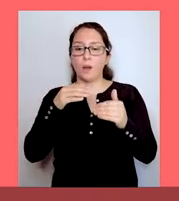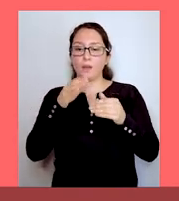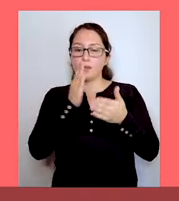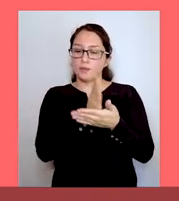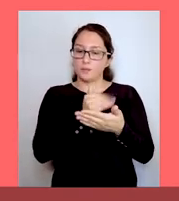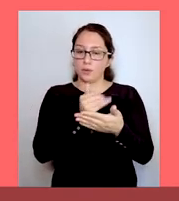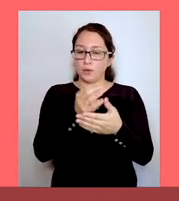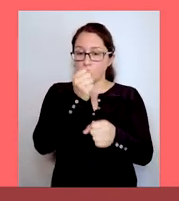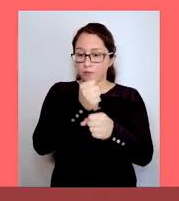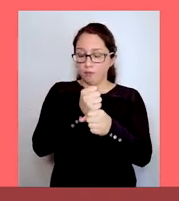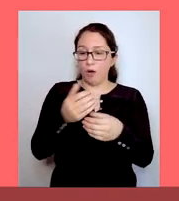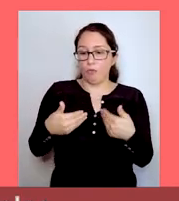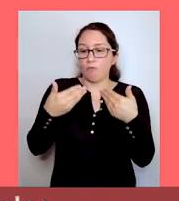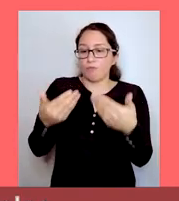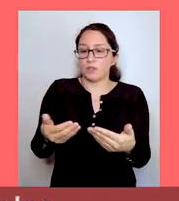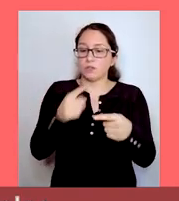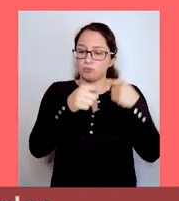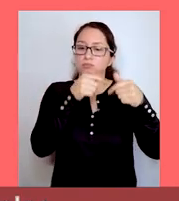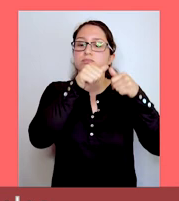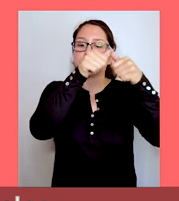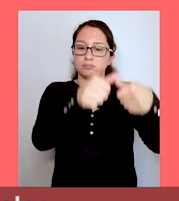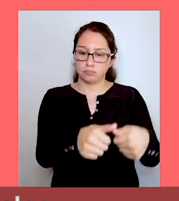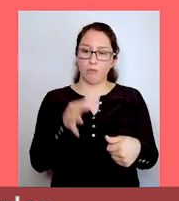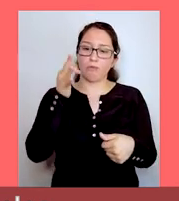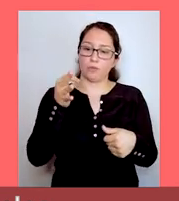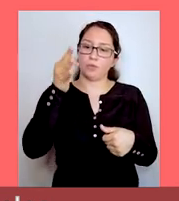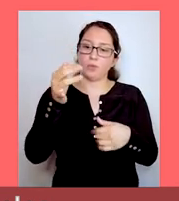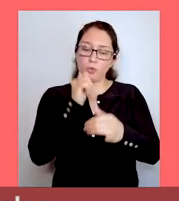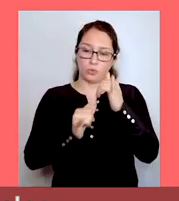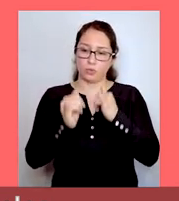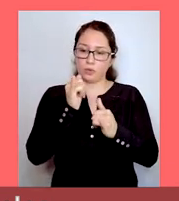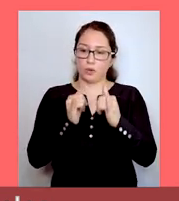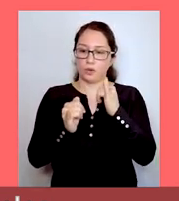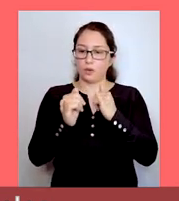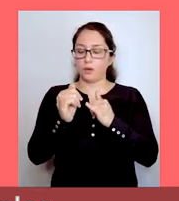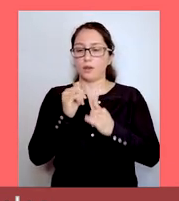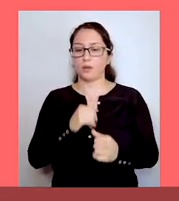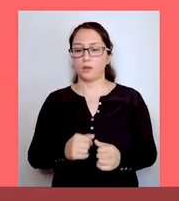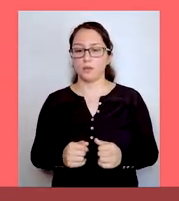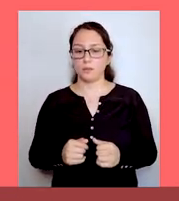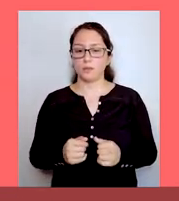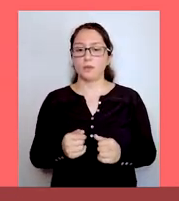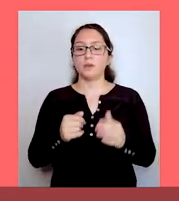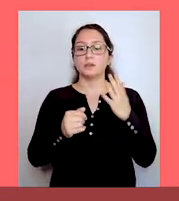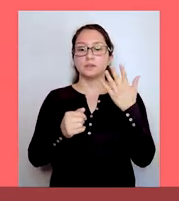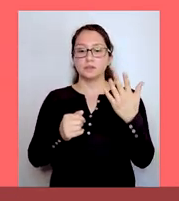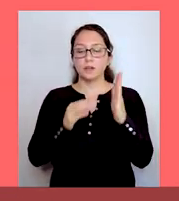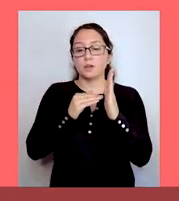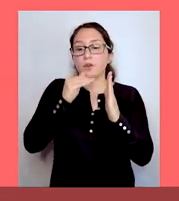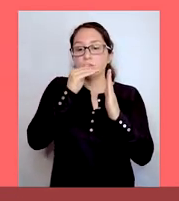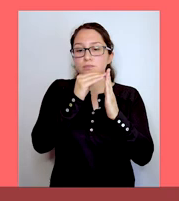y el producto o servicio entregado se sostienen y proyectan principalmente a través de formatos digitales.